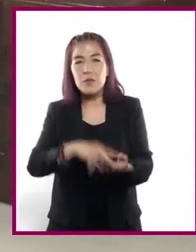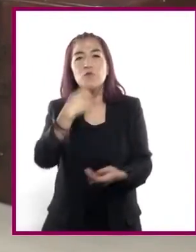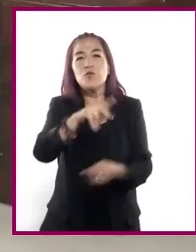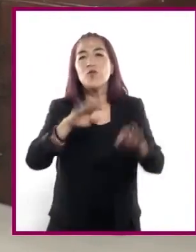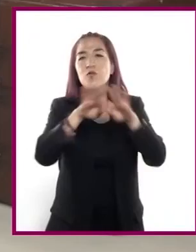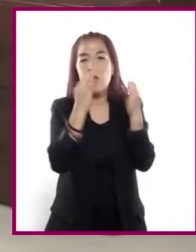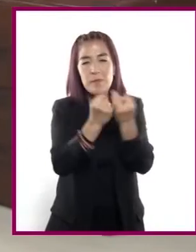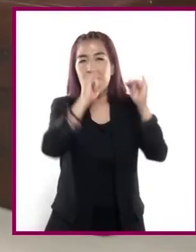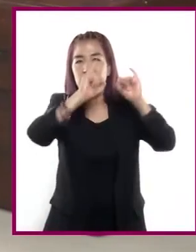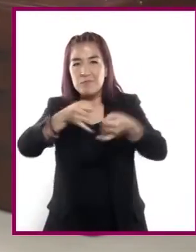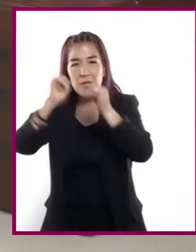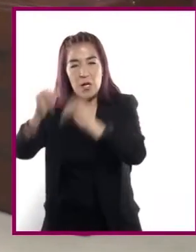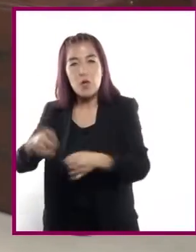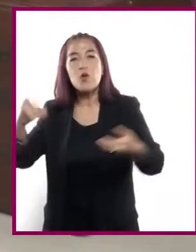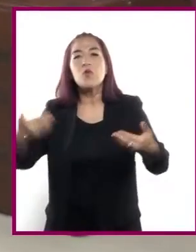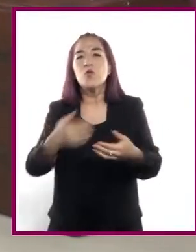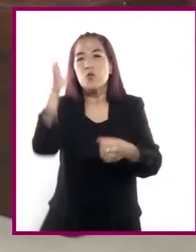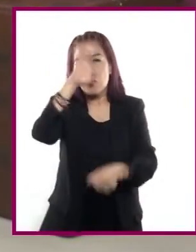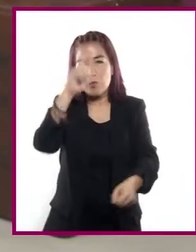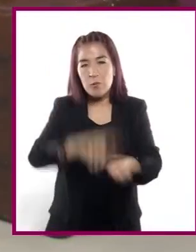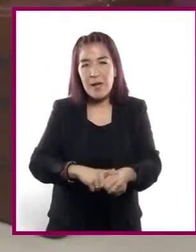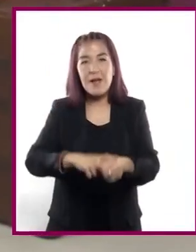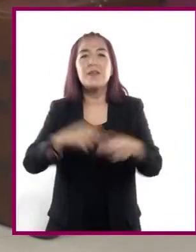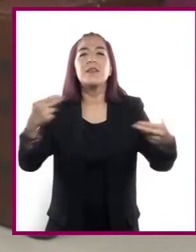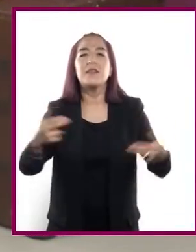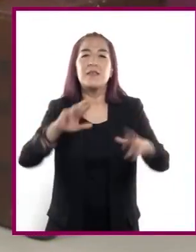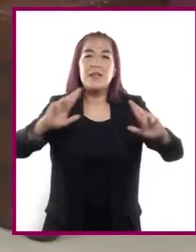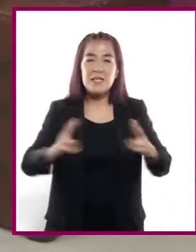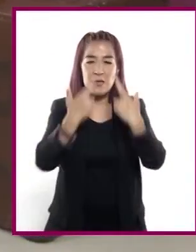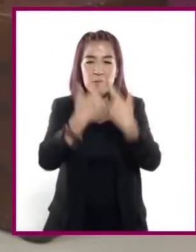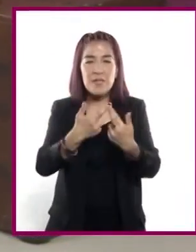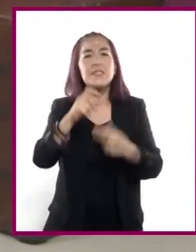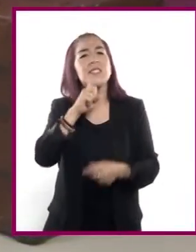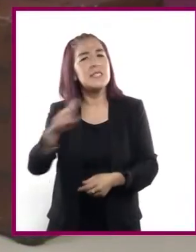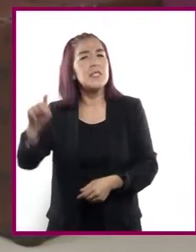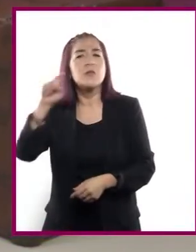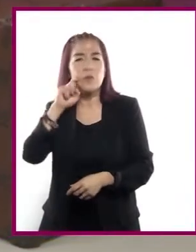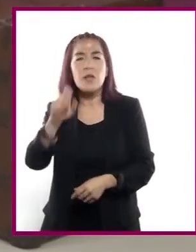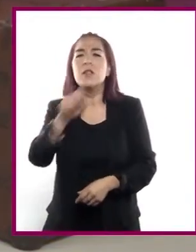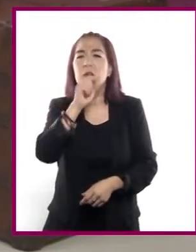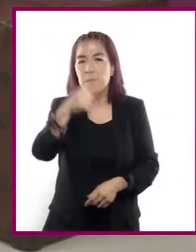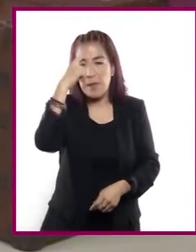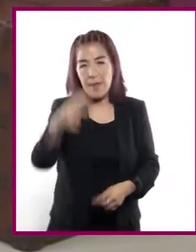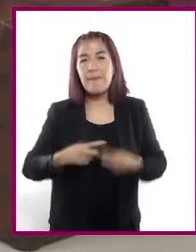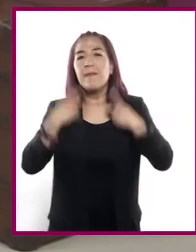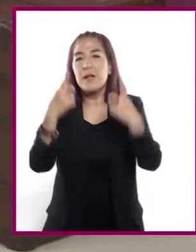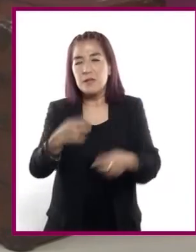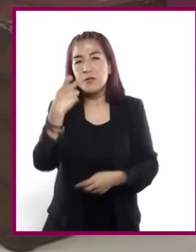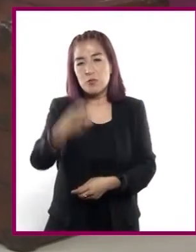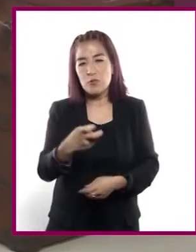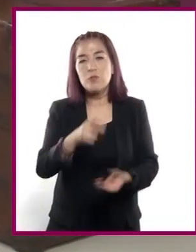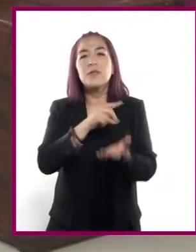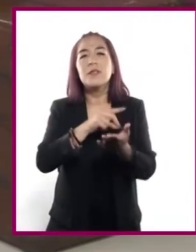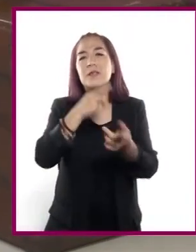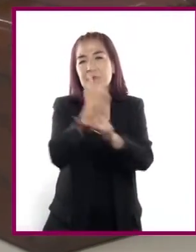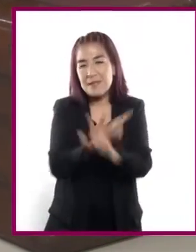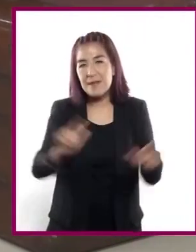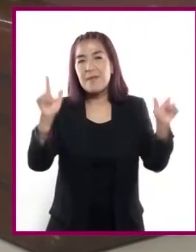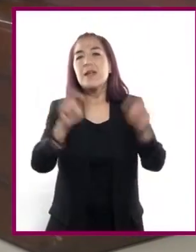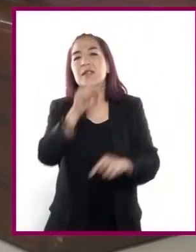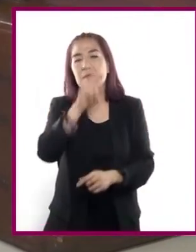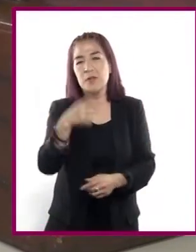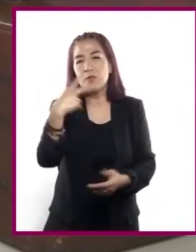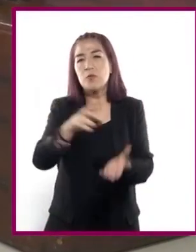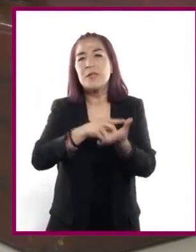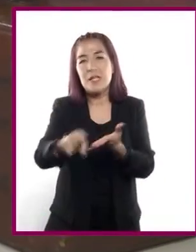identidad cultural, étnica, religiosa y sexual para garantizar el ejercicio de las libertades y